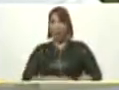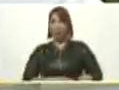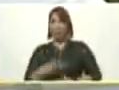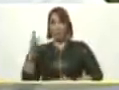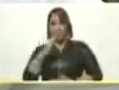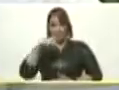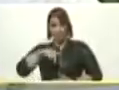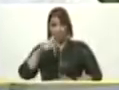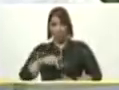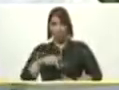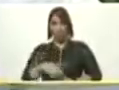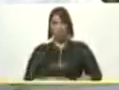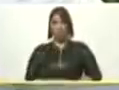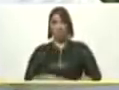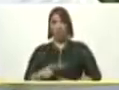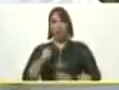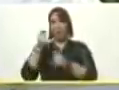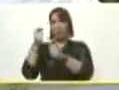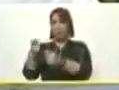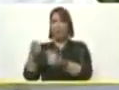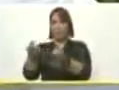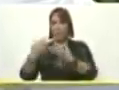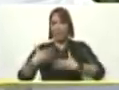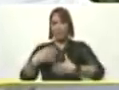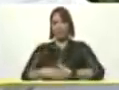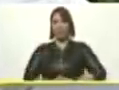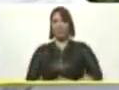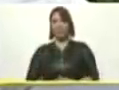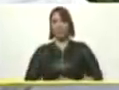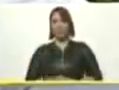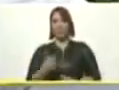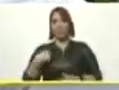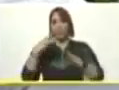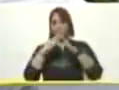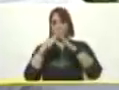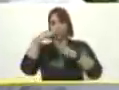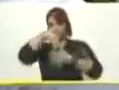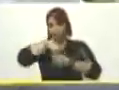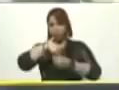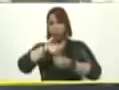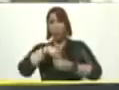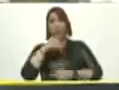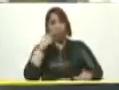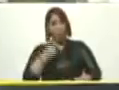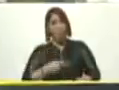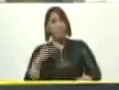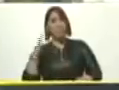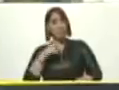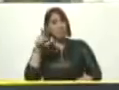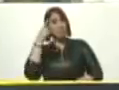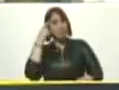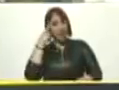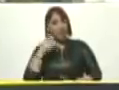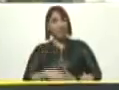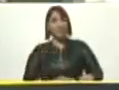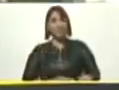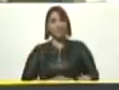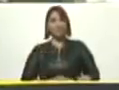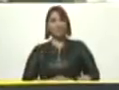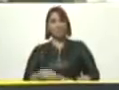para el suena Caracas y me regaló un par de baquetas Eso sí las tengo en mi casa el hombre viste el hombre se la trae ella